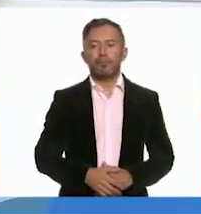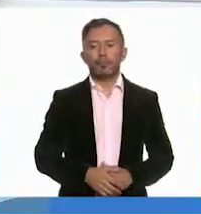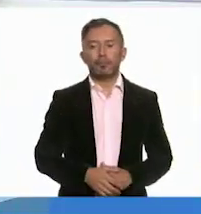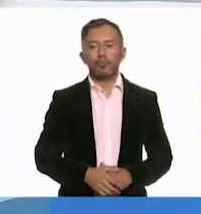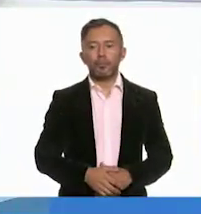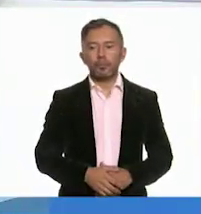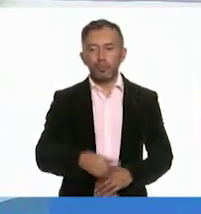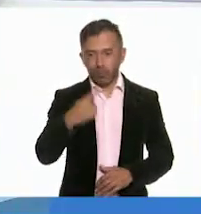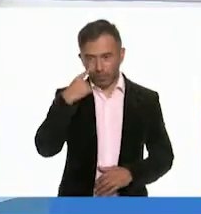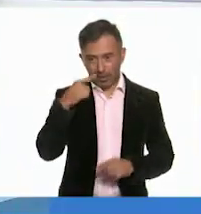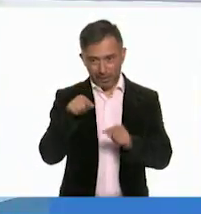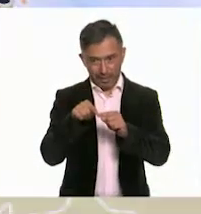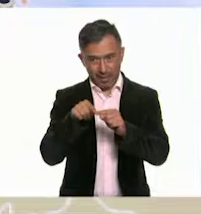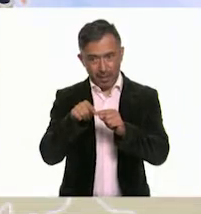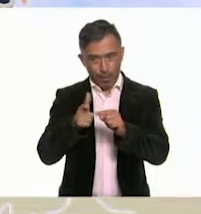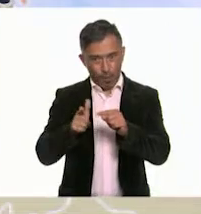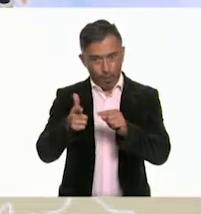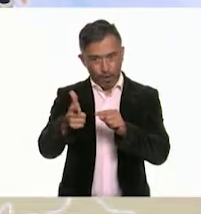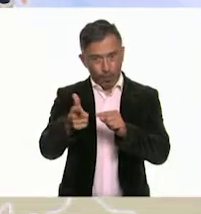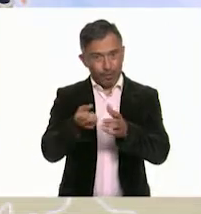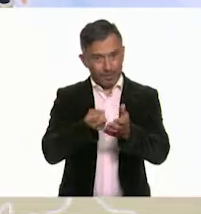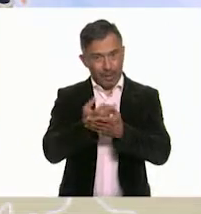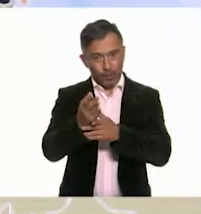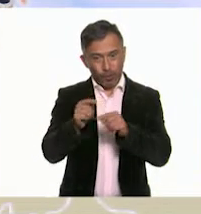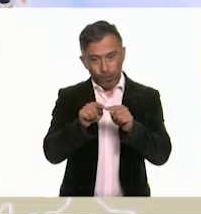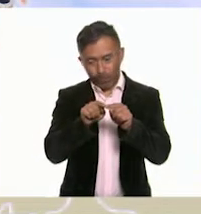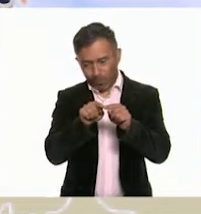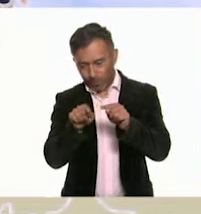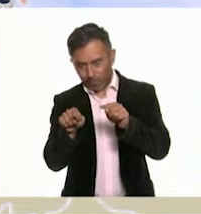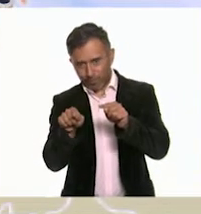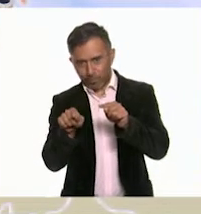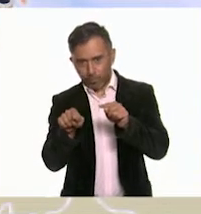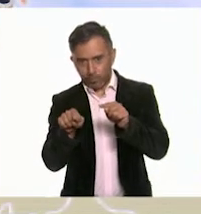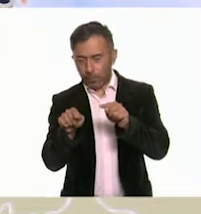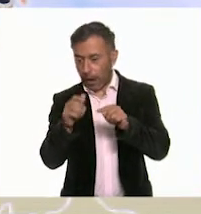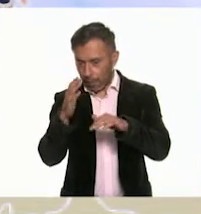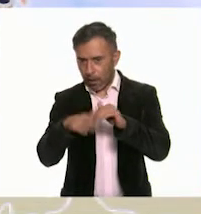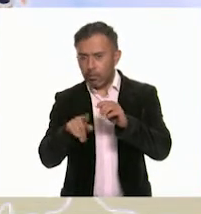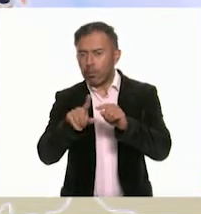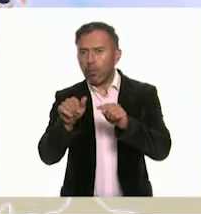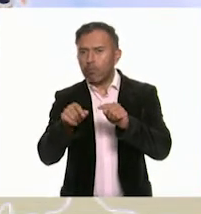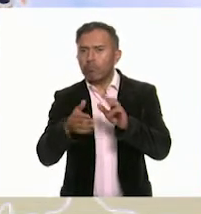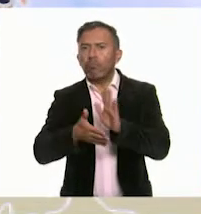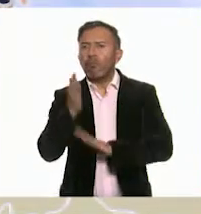aquí e hicieron este recorrido. Pero ¿y luego para dónde fueron, maestra?